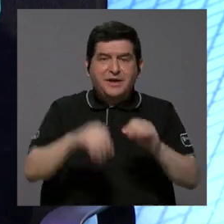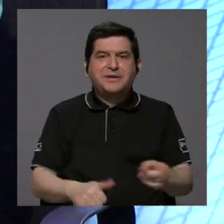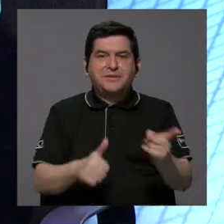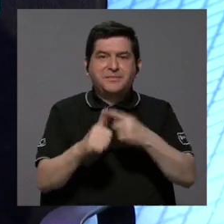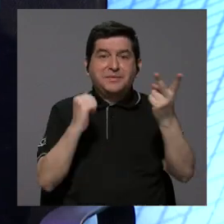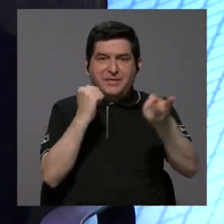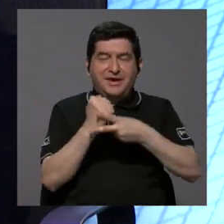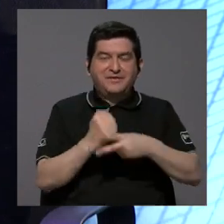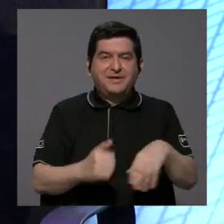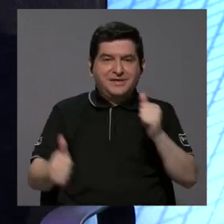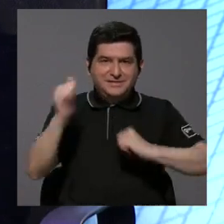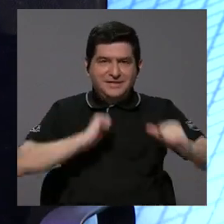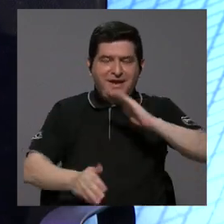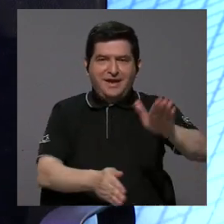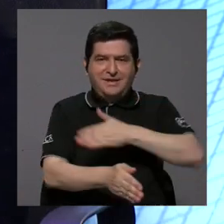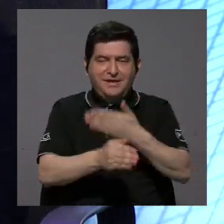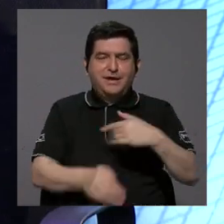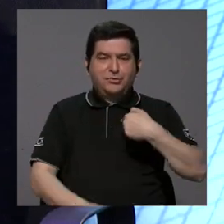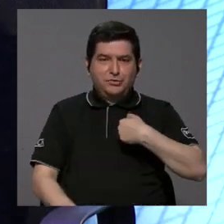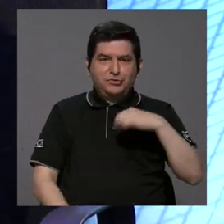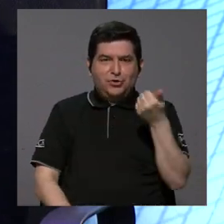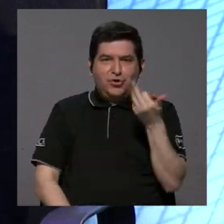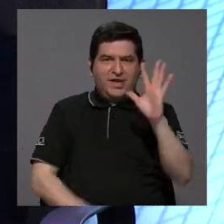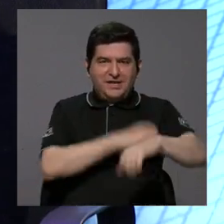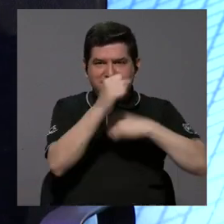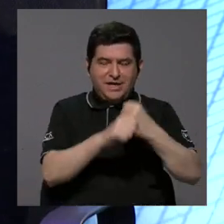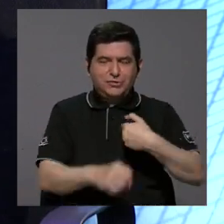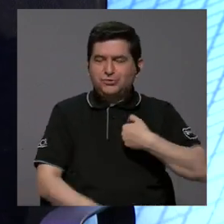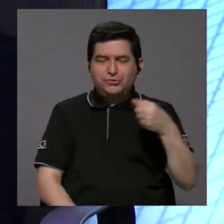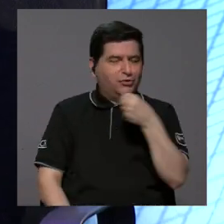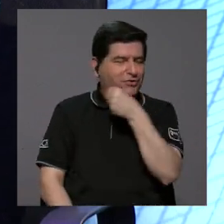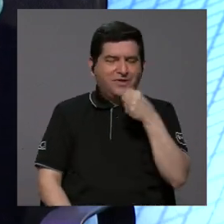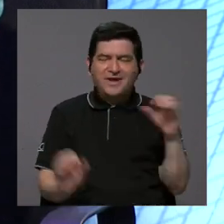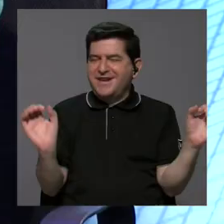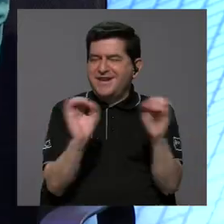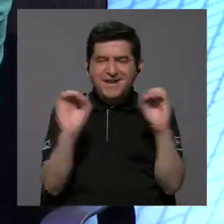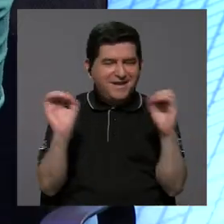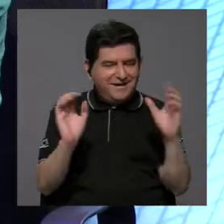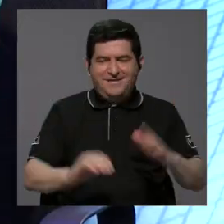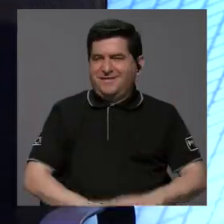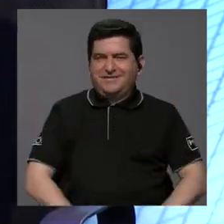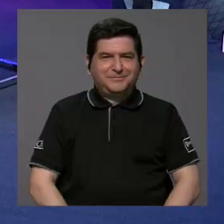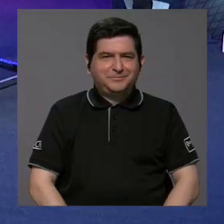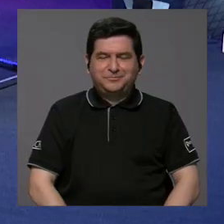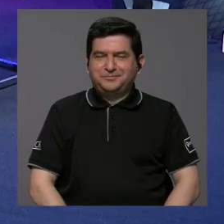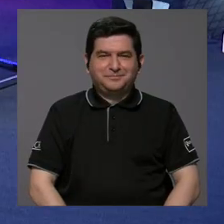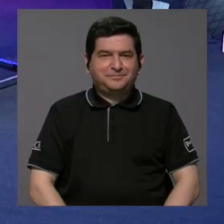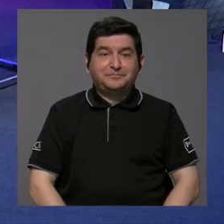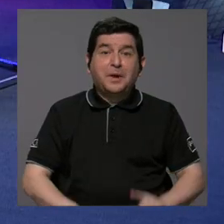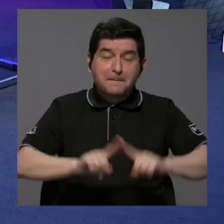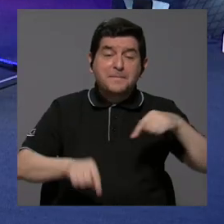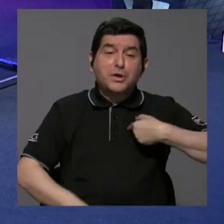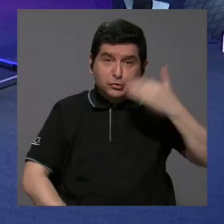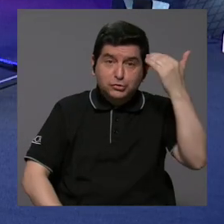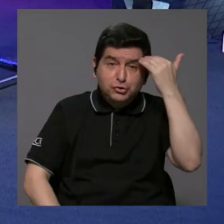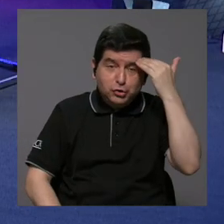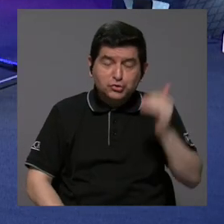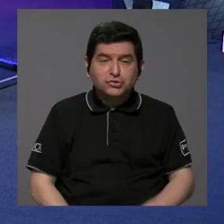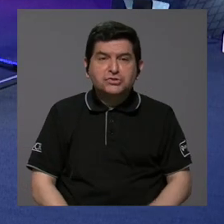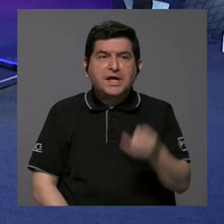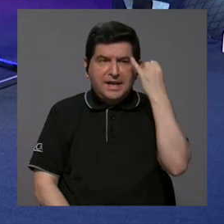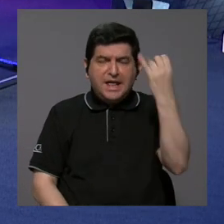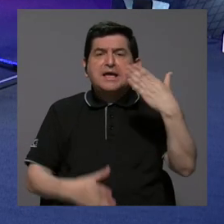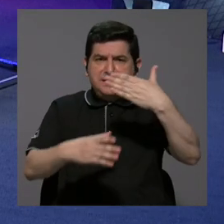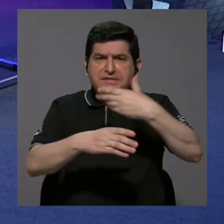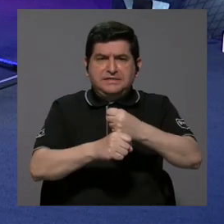de teatro musical tenía como 15 años y no canté Pero ni una estrofa pero sé que tenía la intención